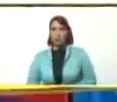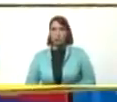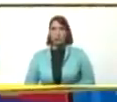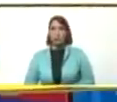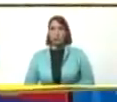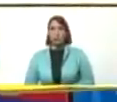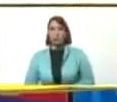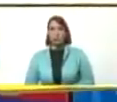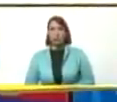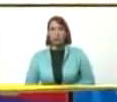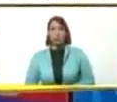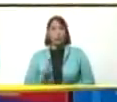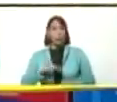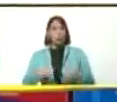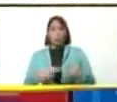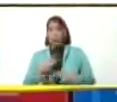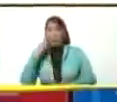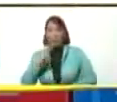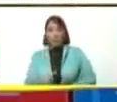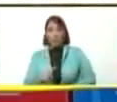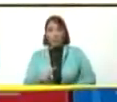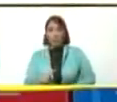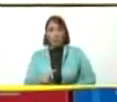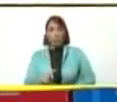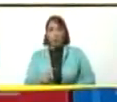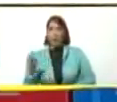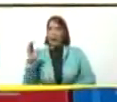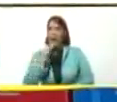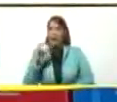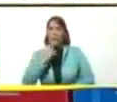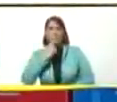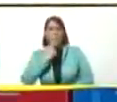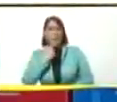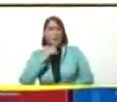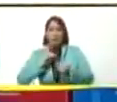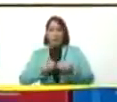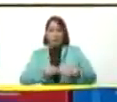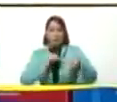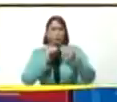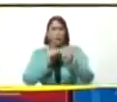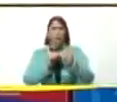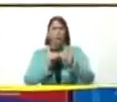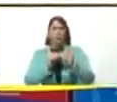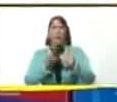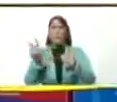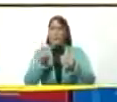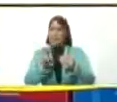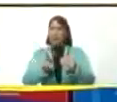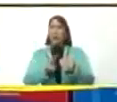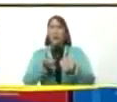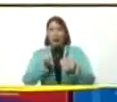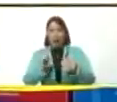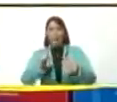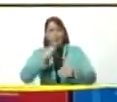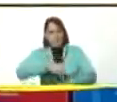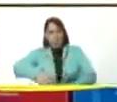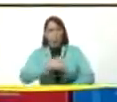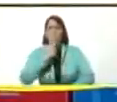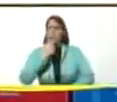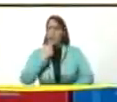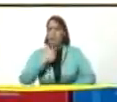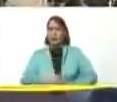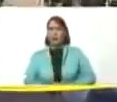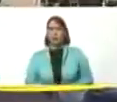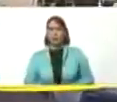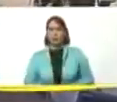Tarek, jamás había visto Caracas tan bella, tan hermosa. Venezuela está bella, Venezuela está